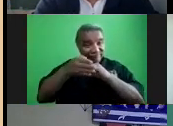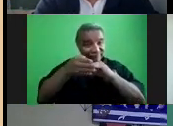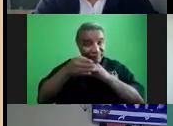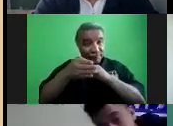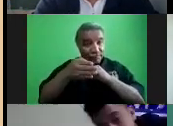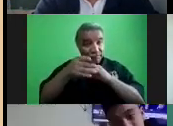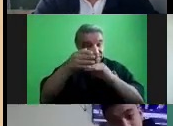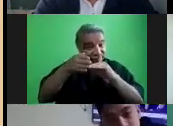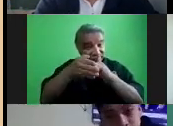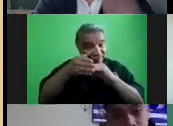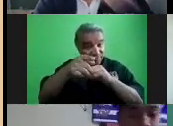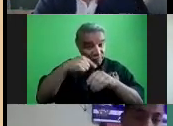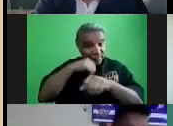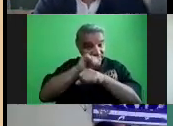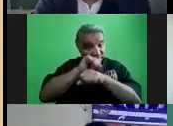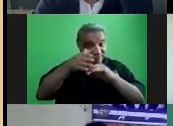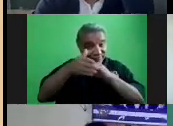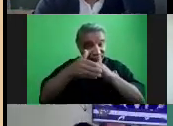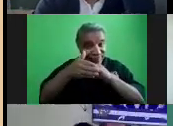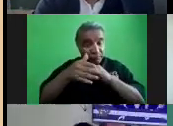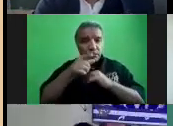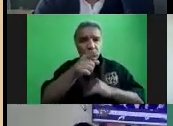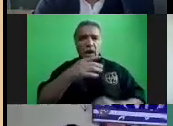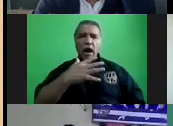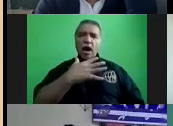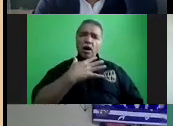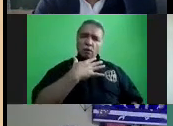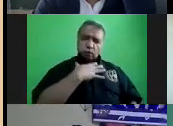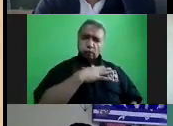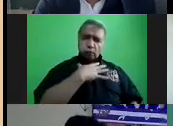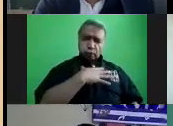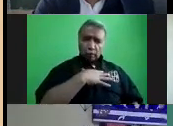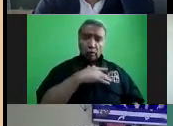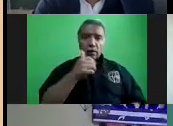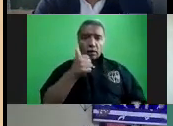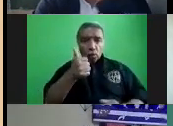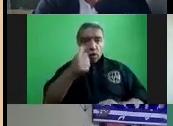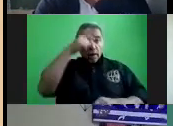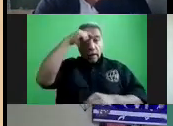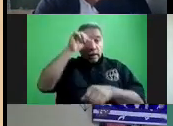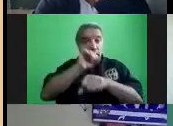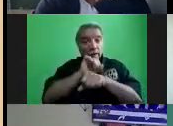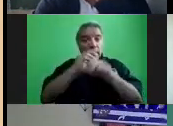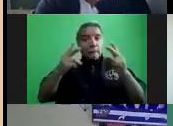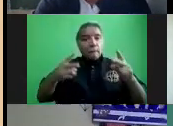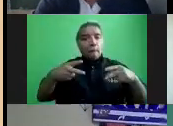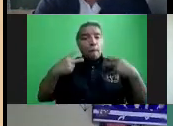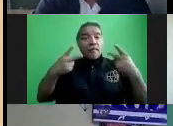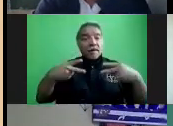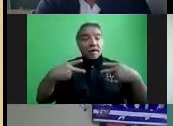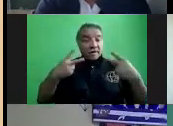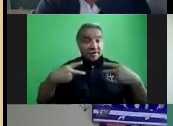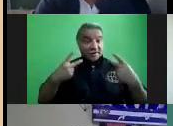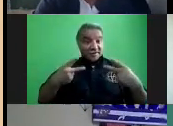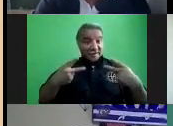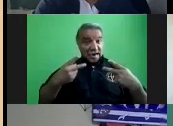Ese es mi trabajo en carpintería, estar trabajando la madera. Ahí tengo un ejemplo de